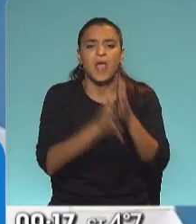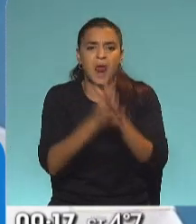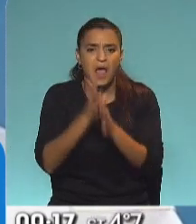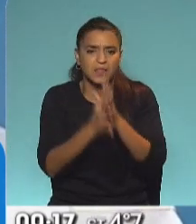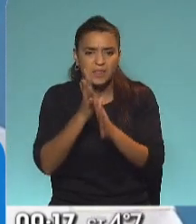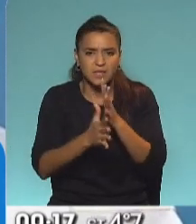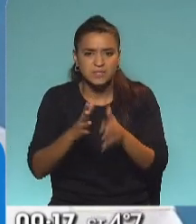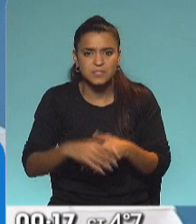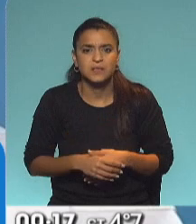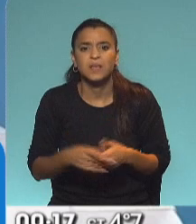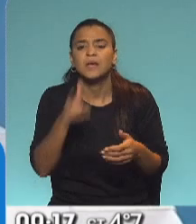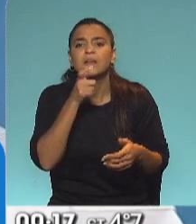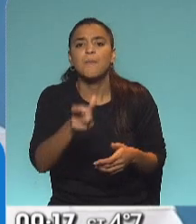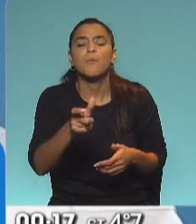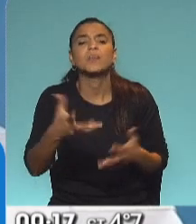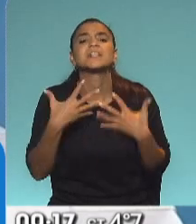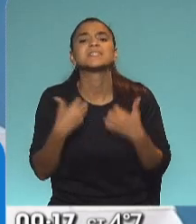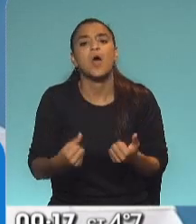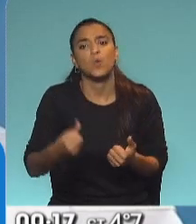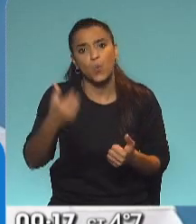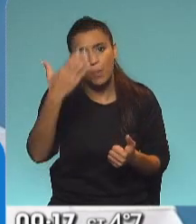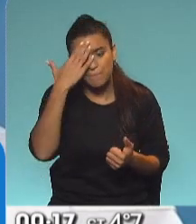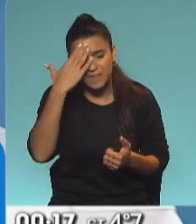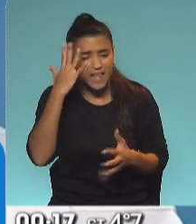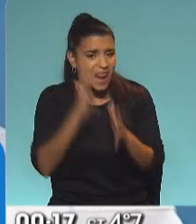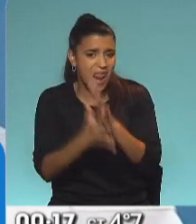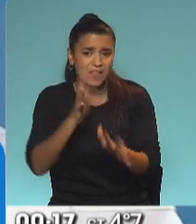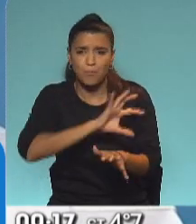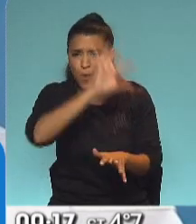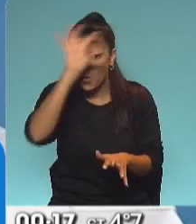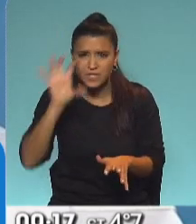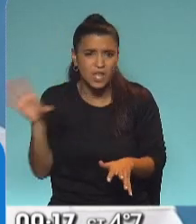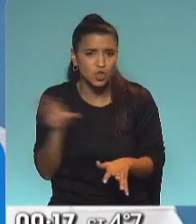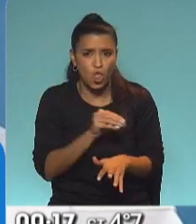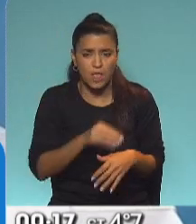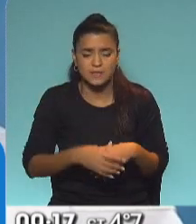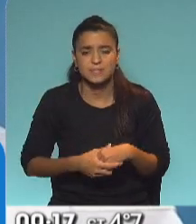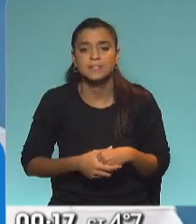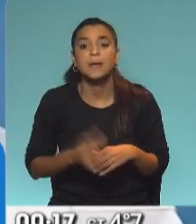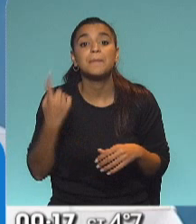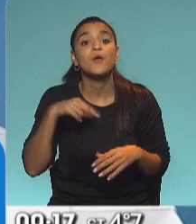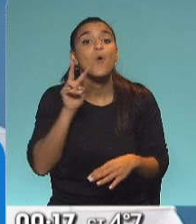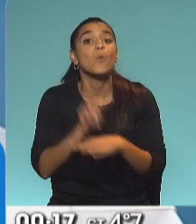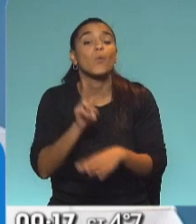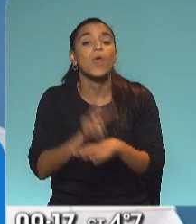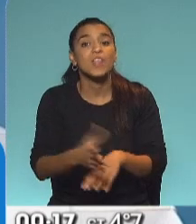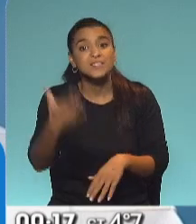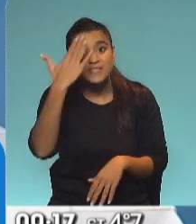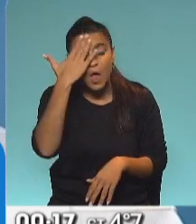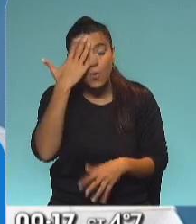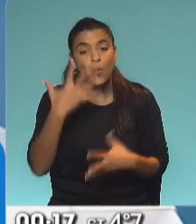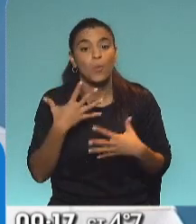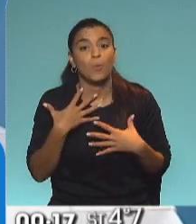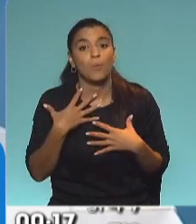gratuita, de respuesta de salud mental gratuita de todas las provincias. Pero el cuidado de la salud mental en